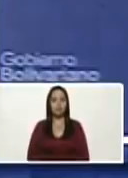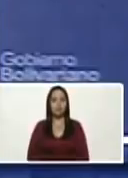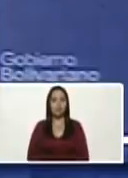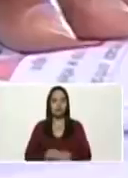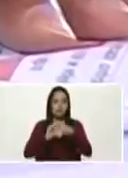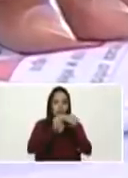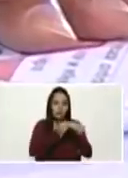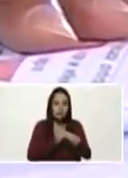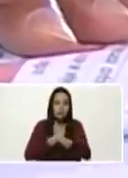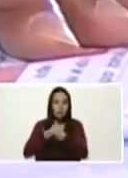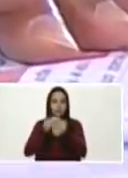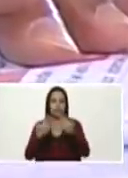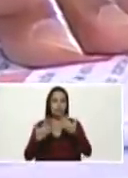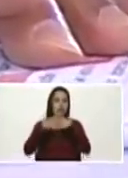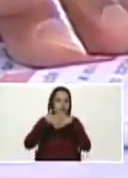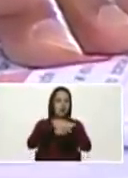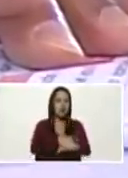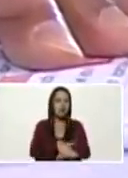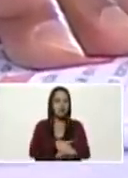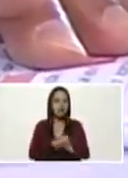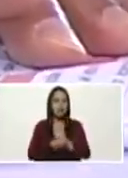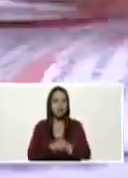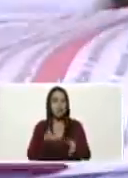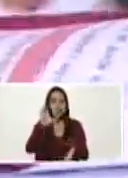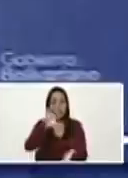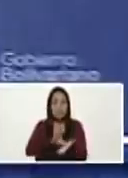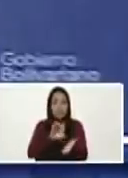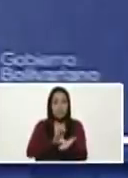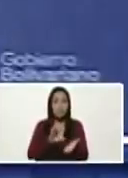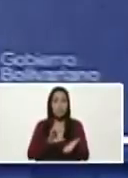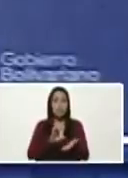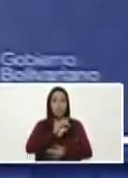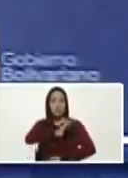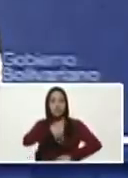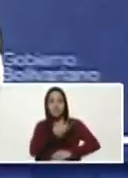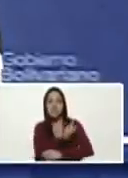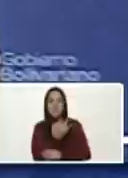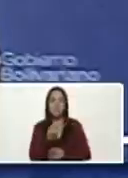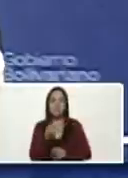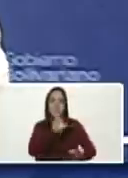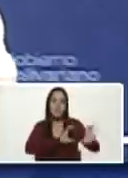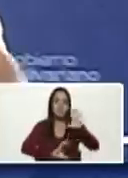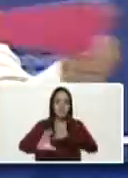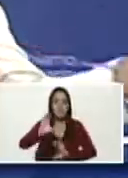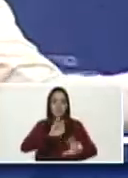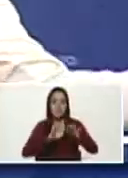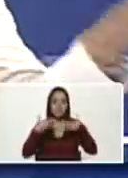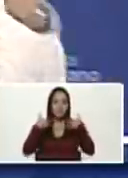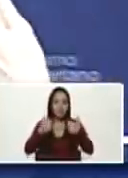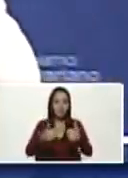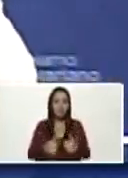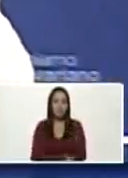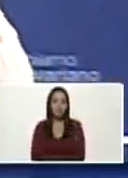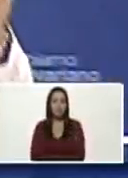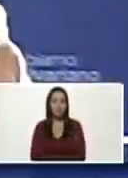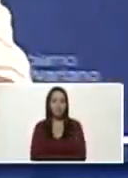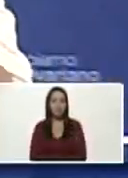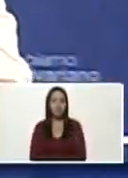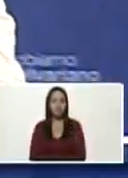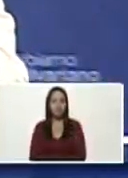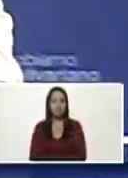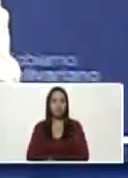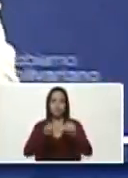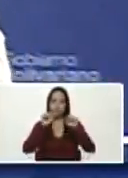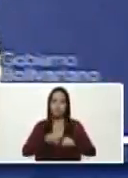rehabilitación integral de la sede central de la Universidad de las Ciencias de la Salud. Muy bien,